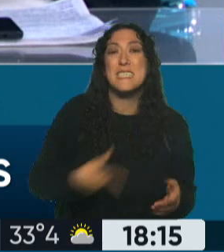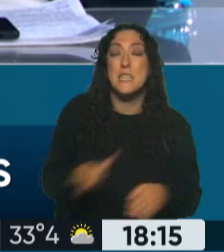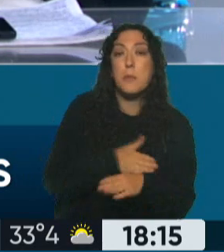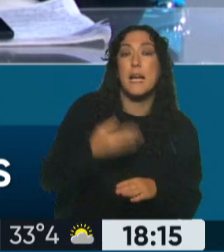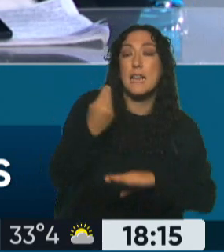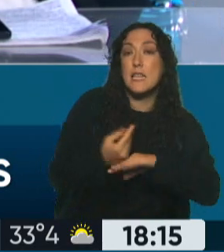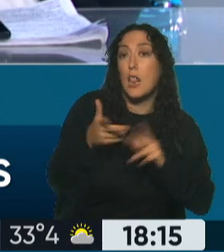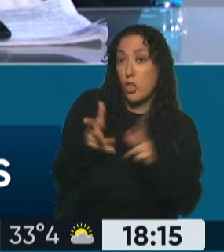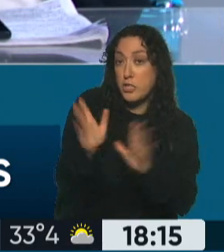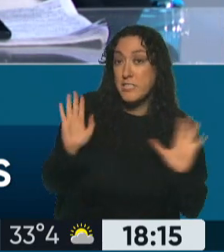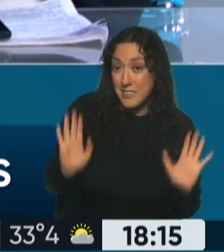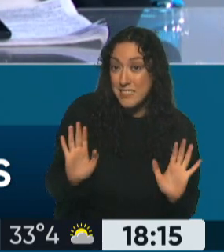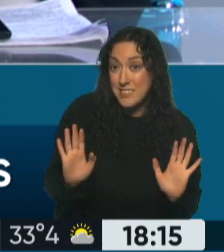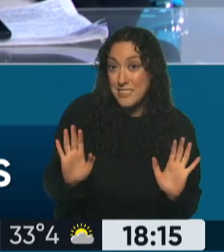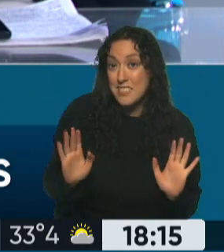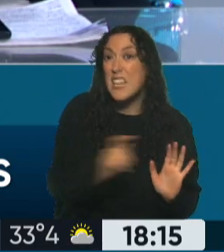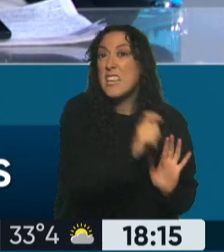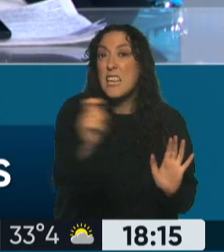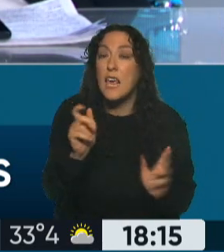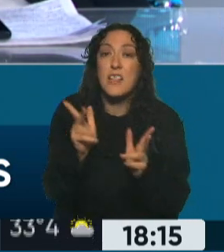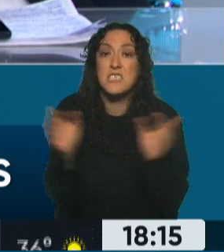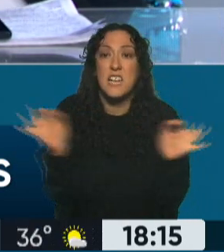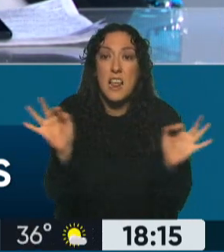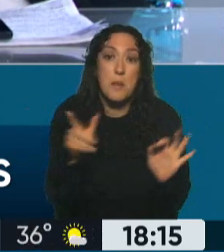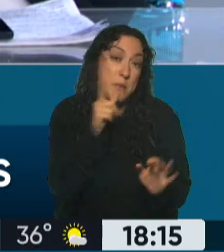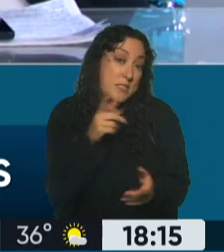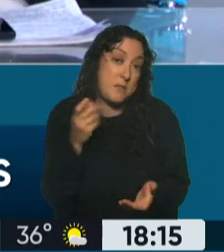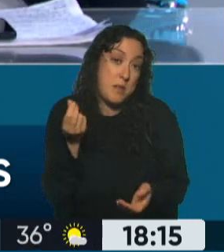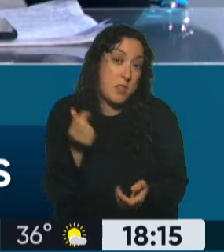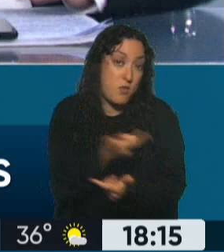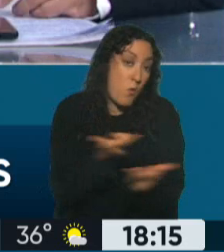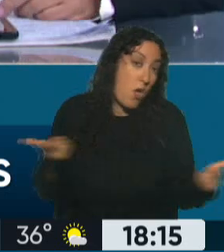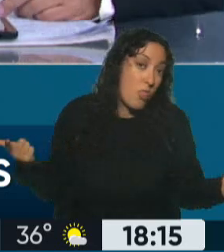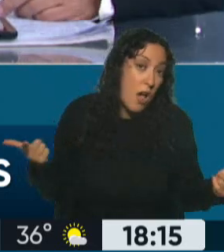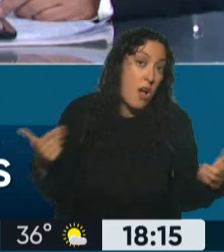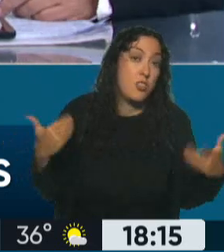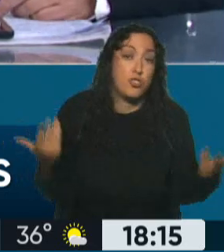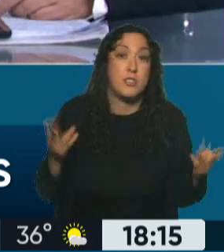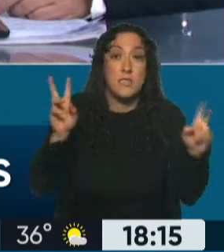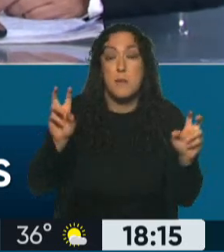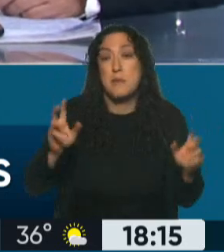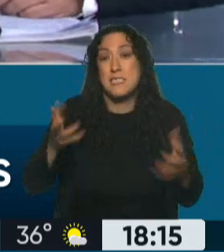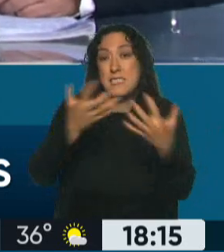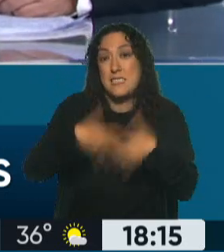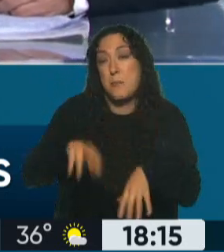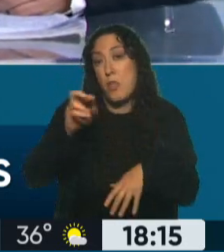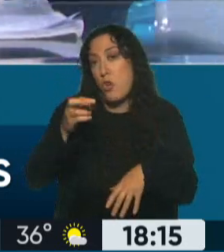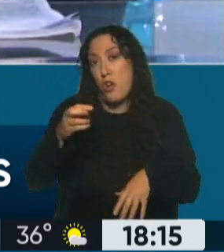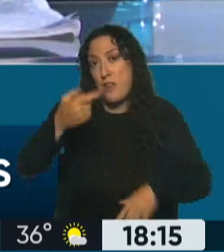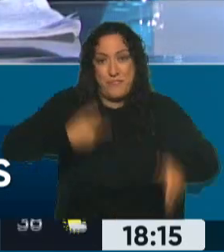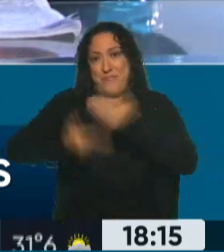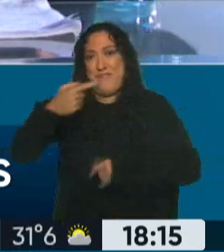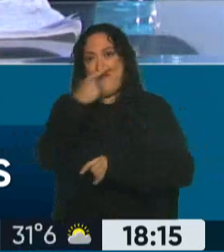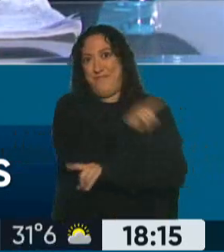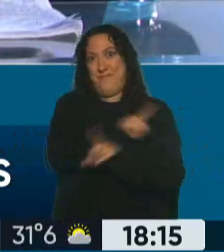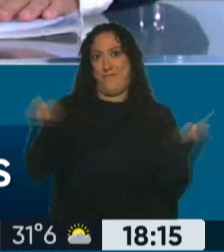pero nunca dijo nunca dijo quiénes eran evidentemente no está y el tema de la dolarización ya sabemos que se fue para atrás por eso se